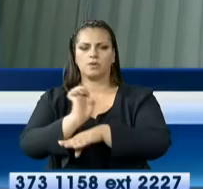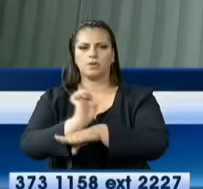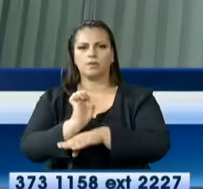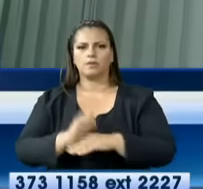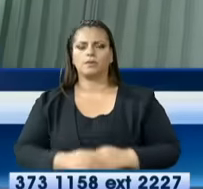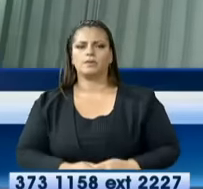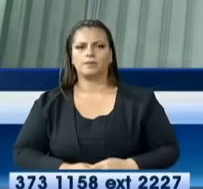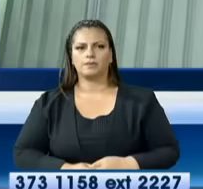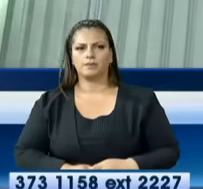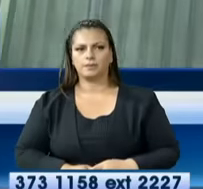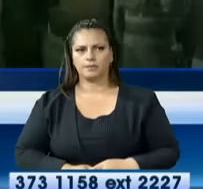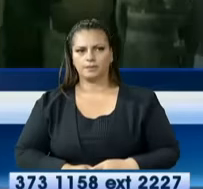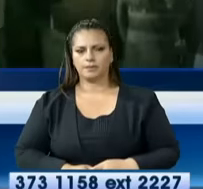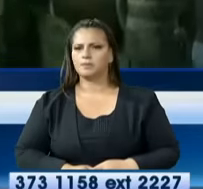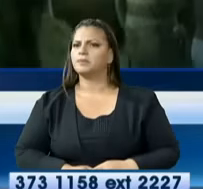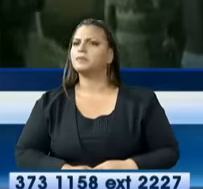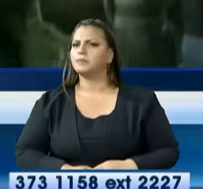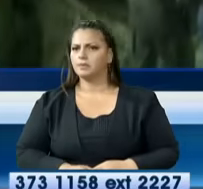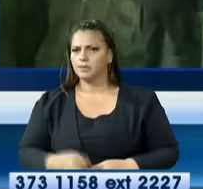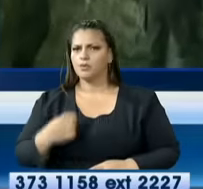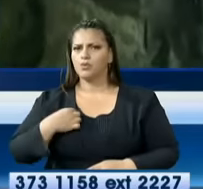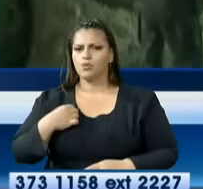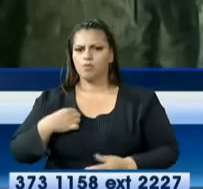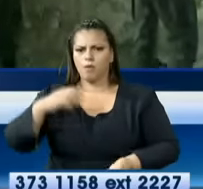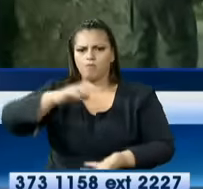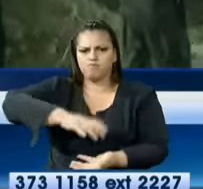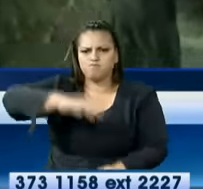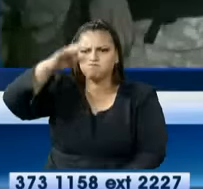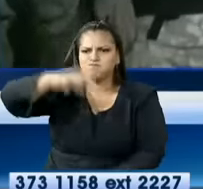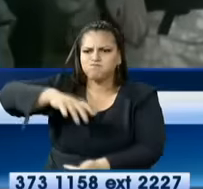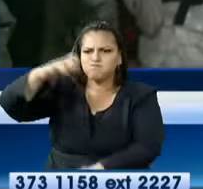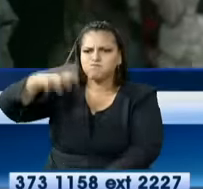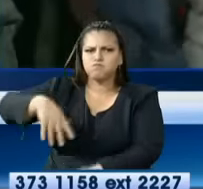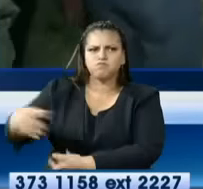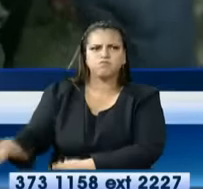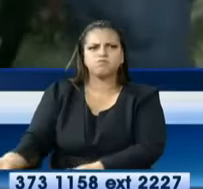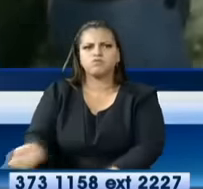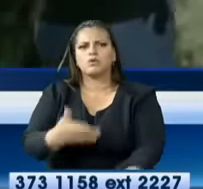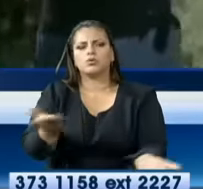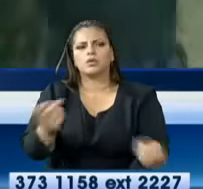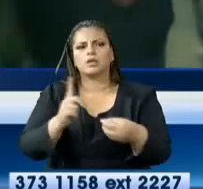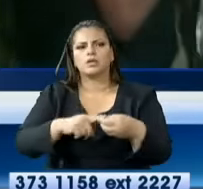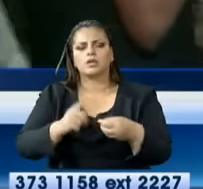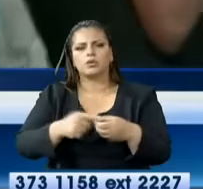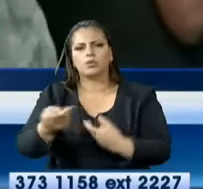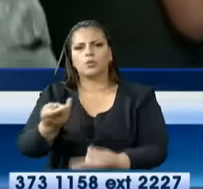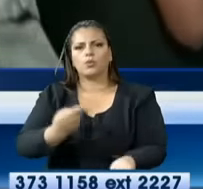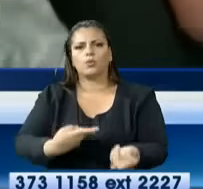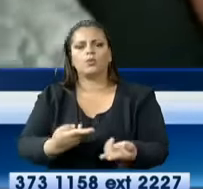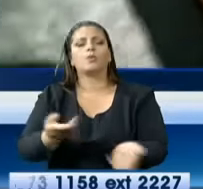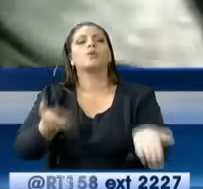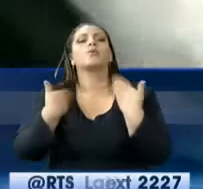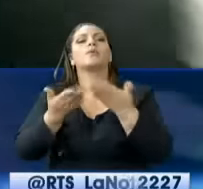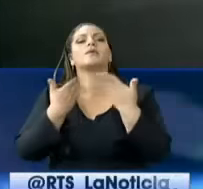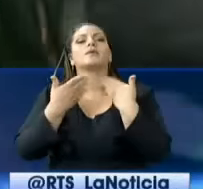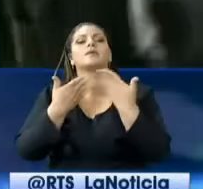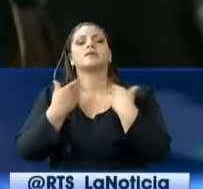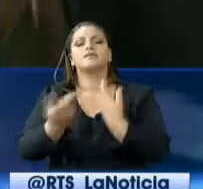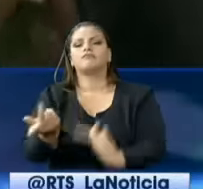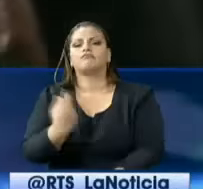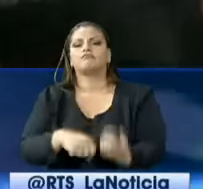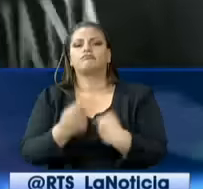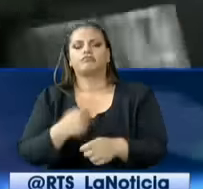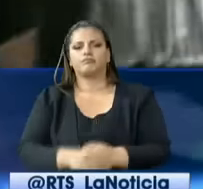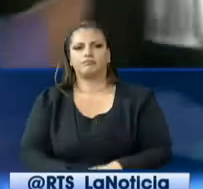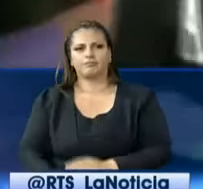en la provincia del Oro, estaban destinados para Quito y Guayaquil. Con un valor aproximado de $10,000, ¿no? $10,000. Ahora volvemos a Guayaquil y